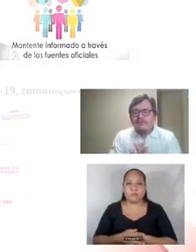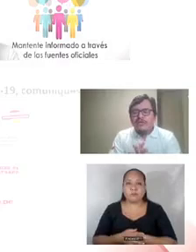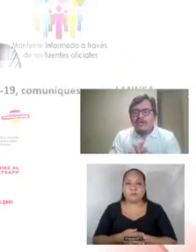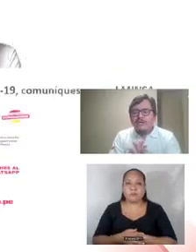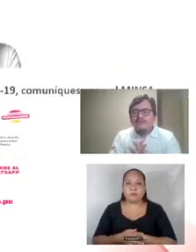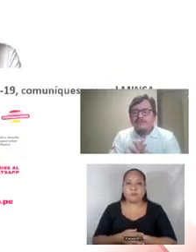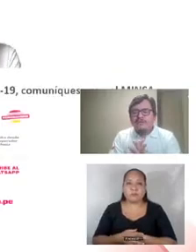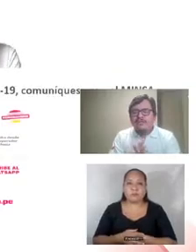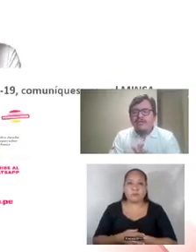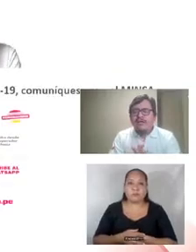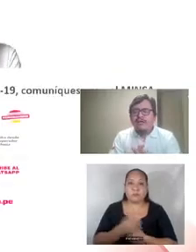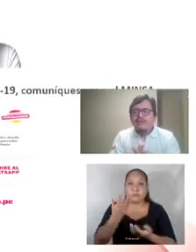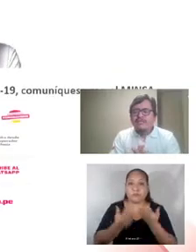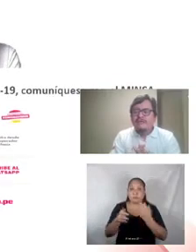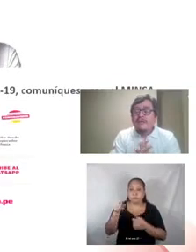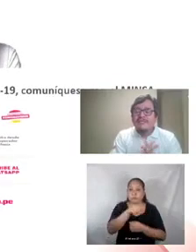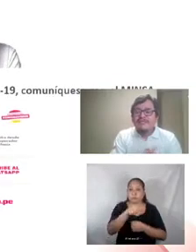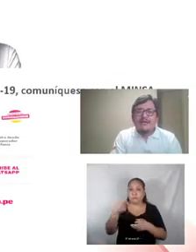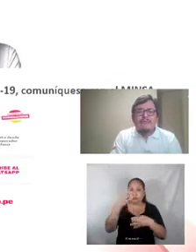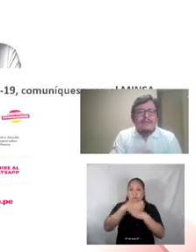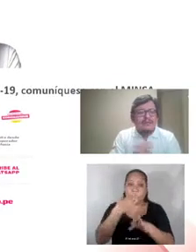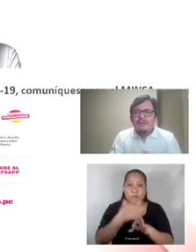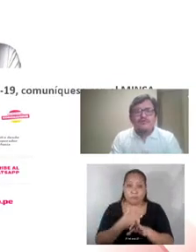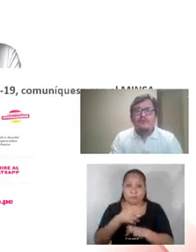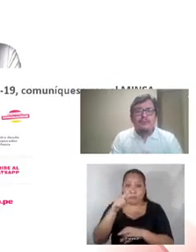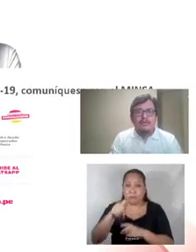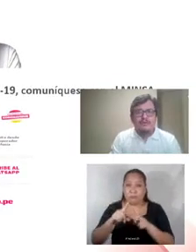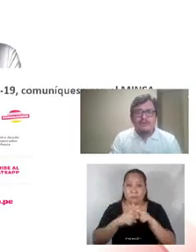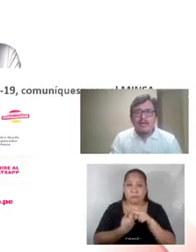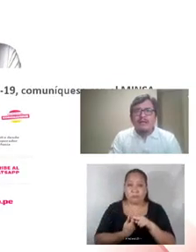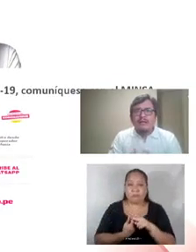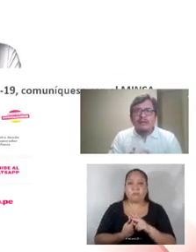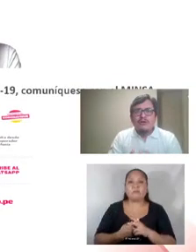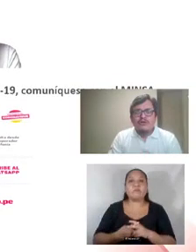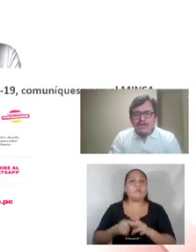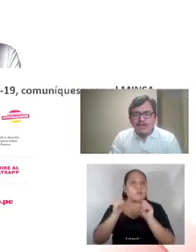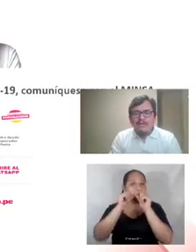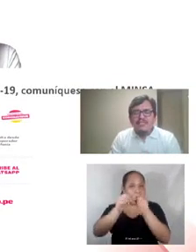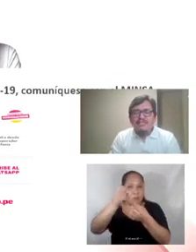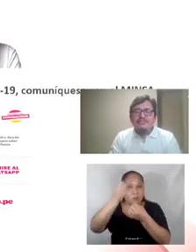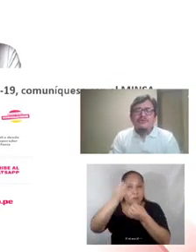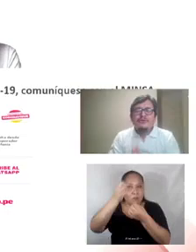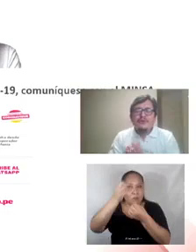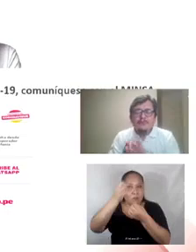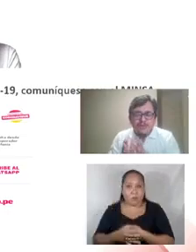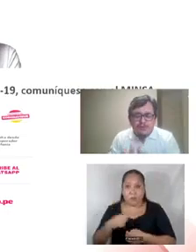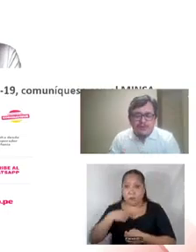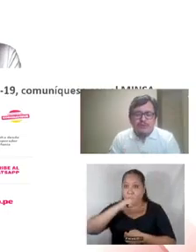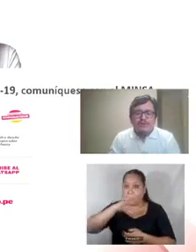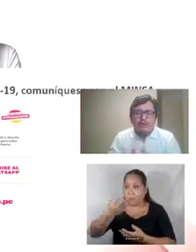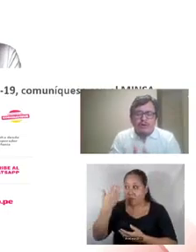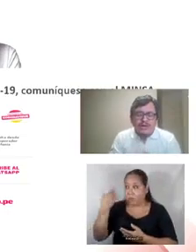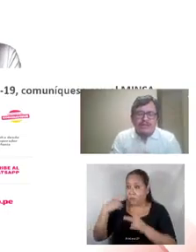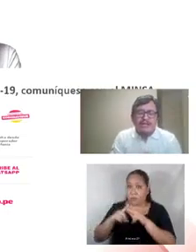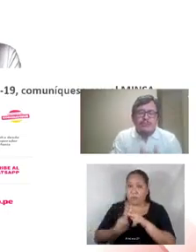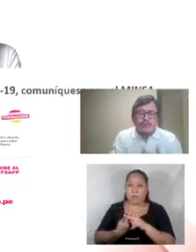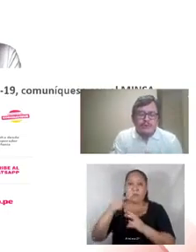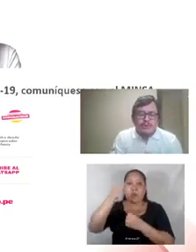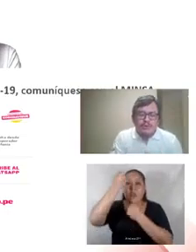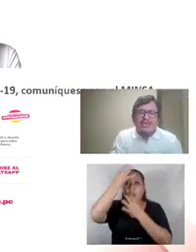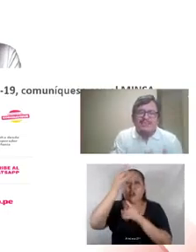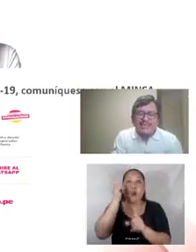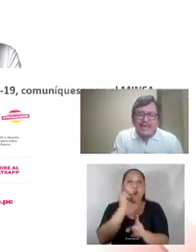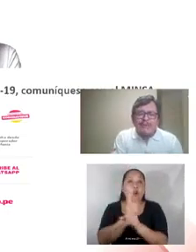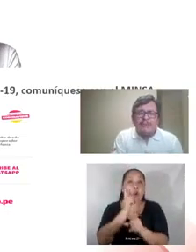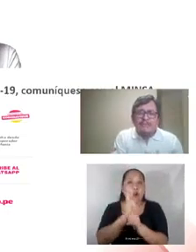Tal vez esta es una de las medidas con las que debí empezar, mantenerlos informados. Lo dije al inicio y lo repito, la información correcta